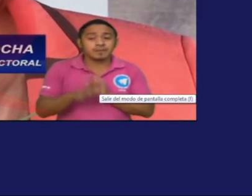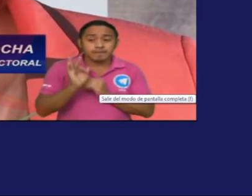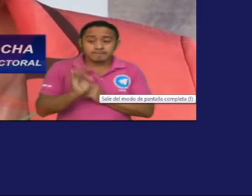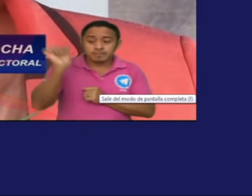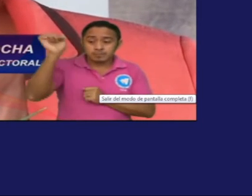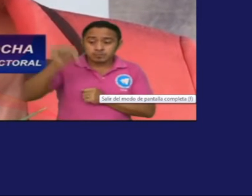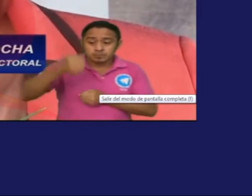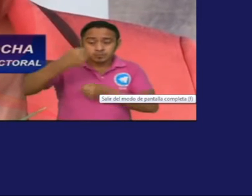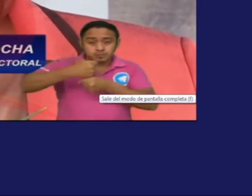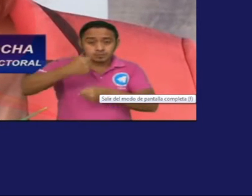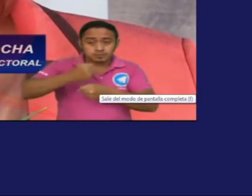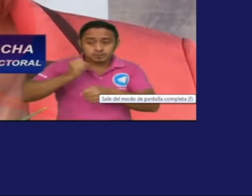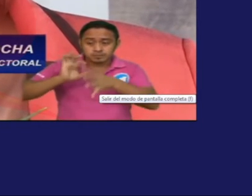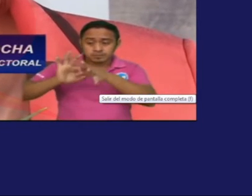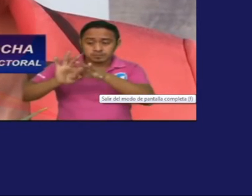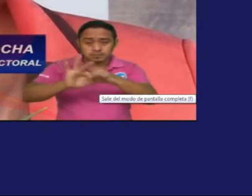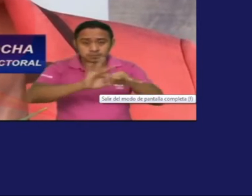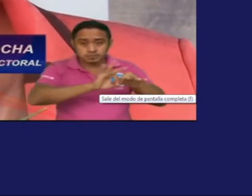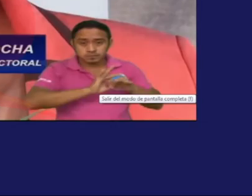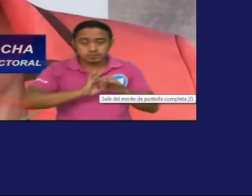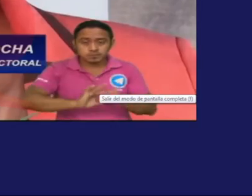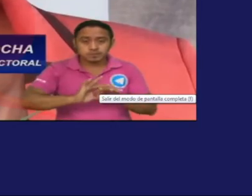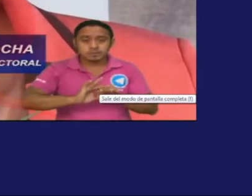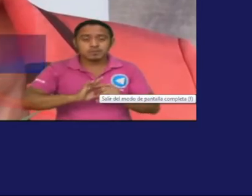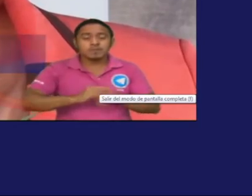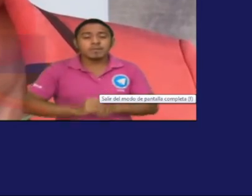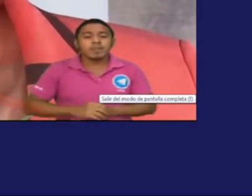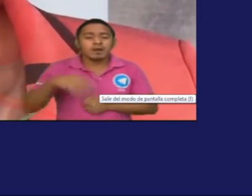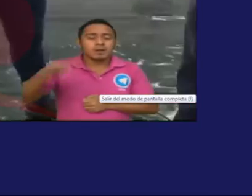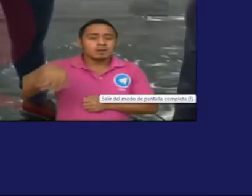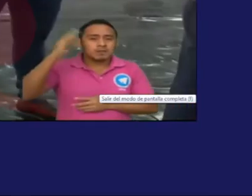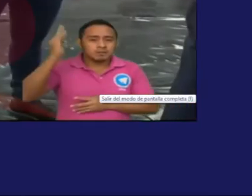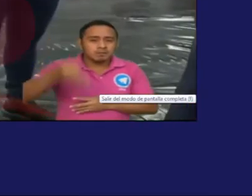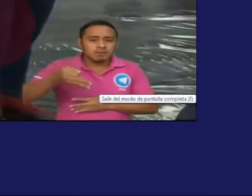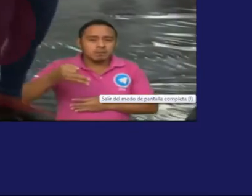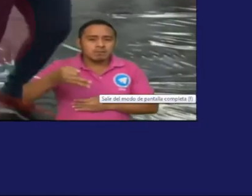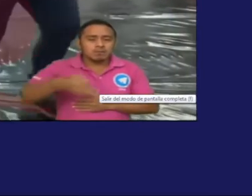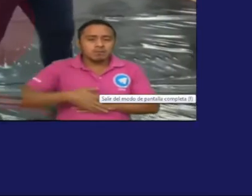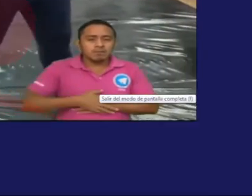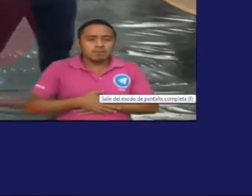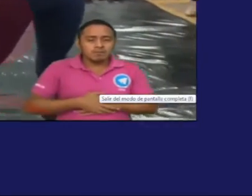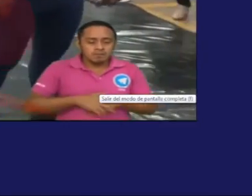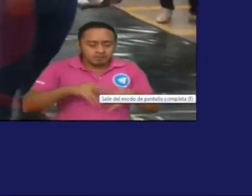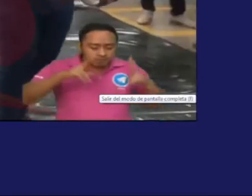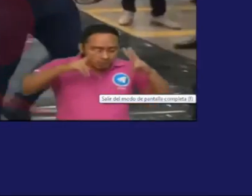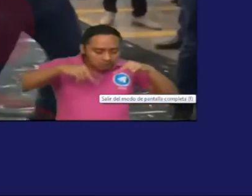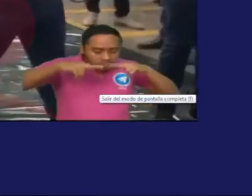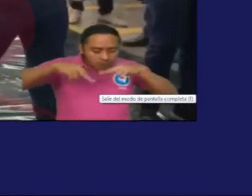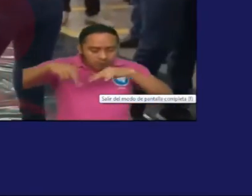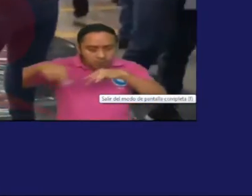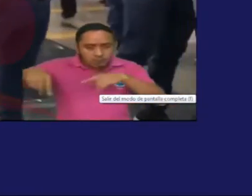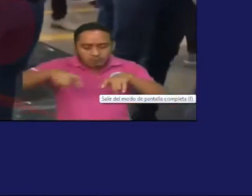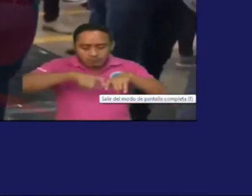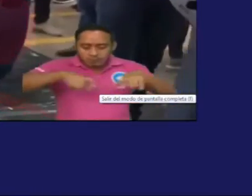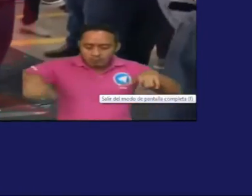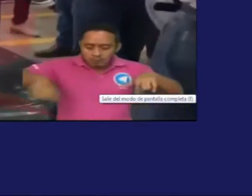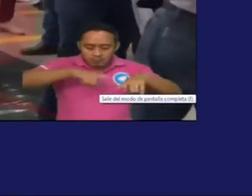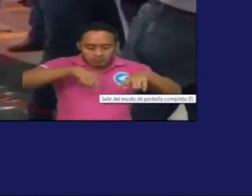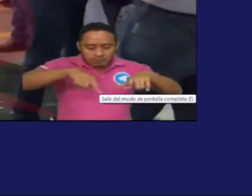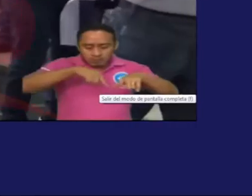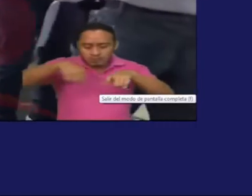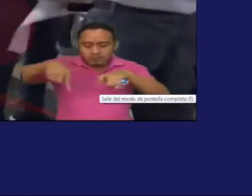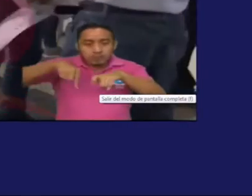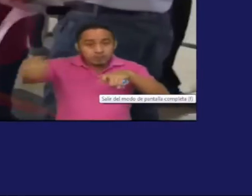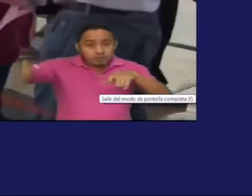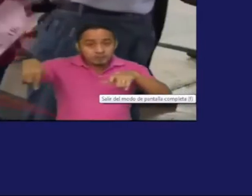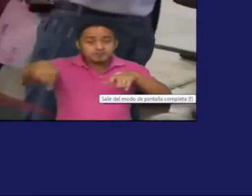hoy trabajemos en conjunto una vez más, garantizando la revisión de la boleta. Y con